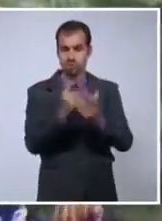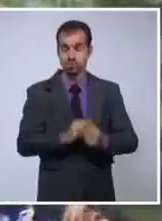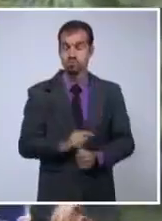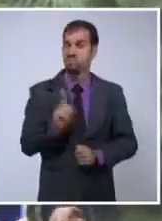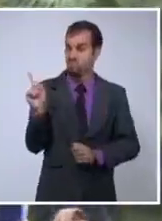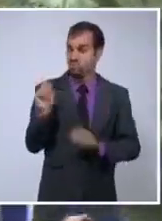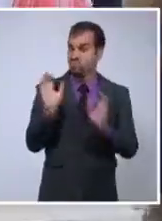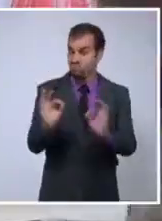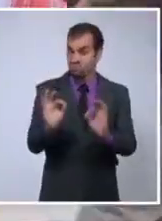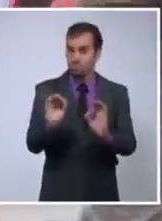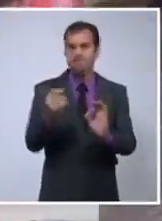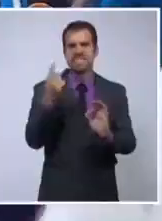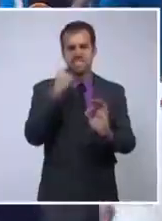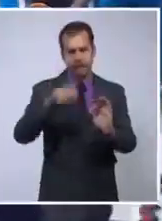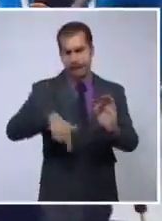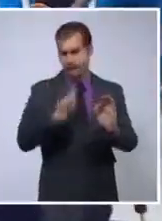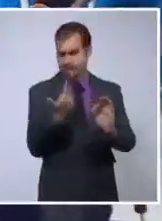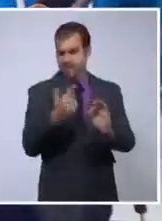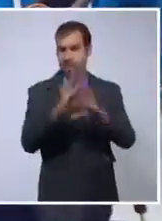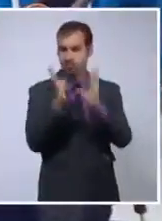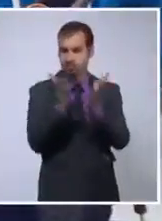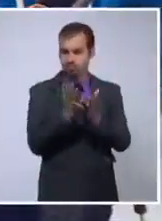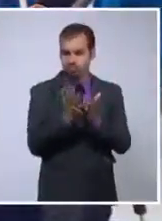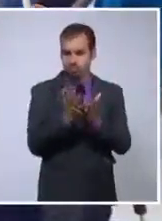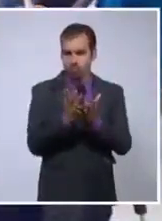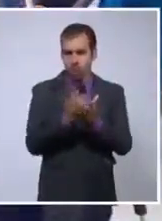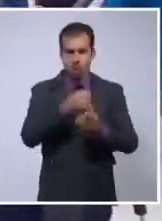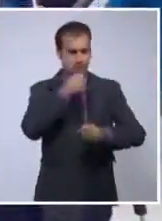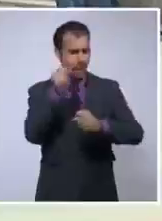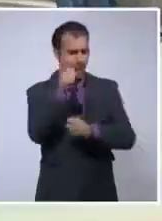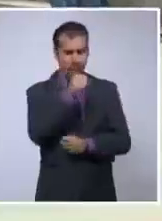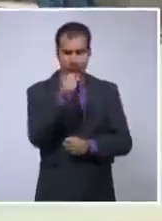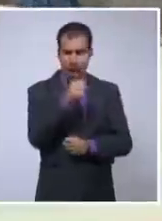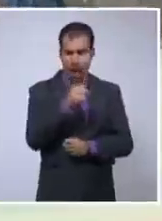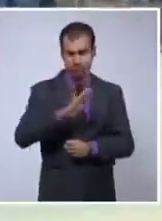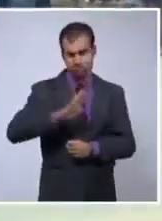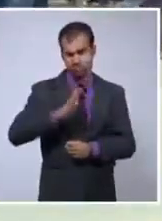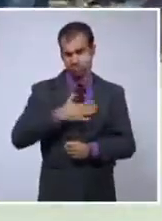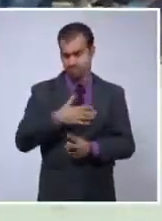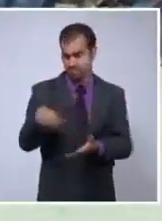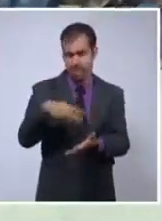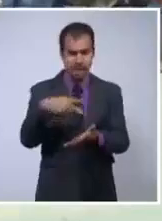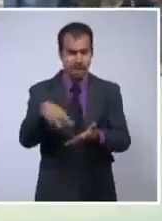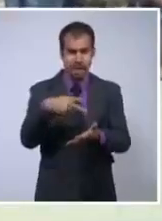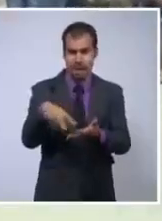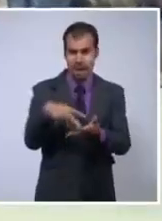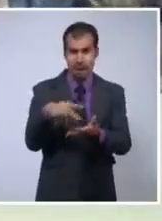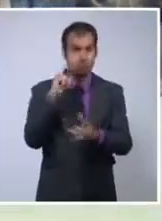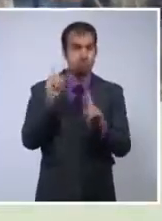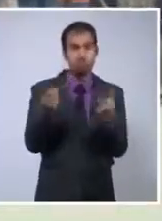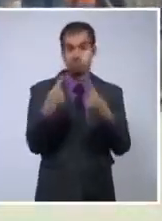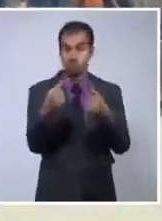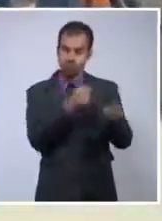hacen gala de sus mayores atributos con una mezcla de lo culto y lo popular, usando la música como principal